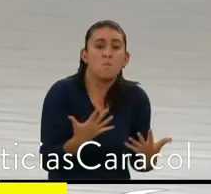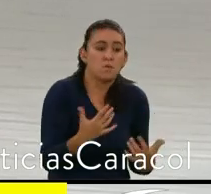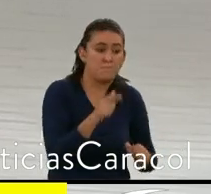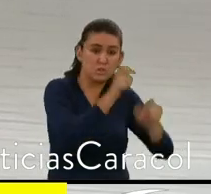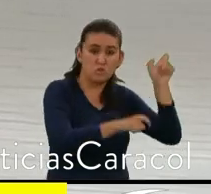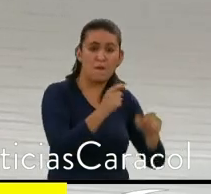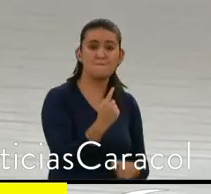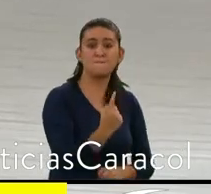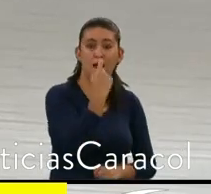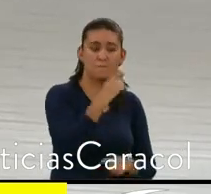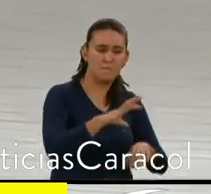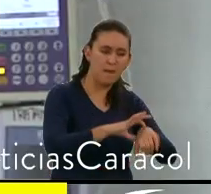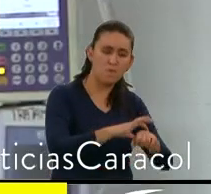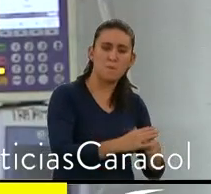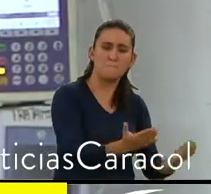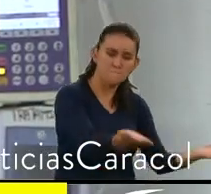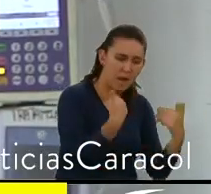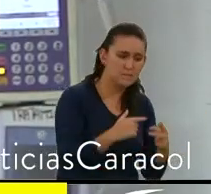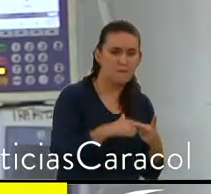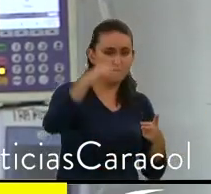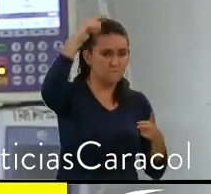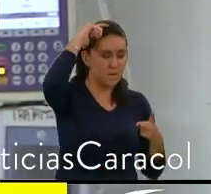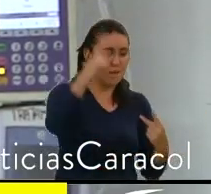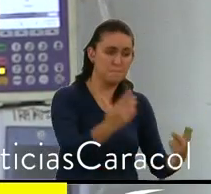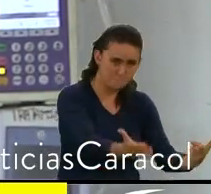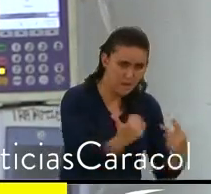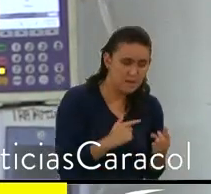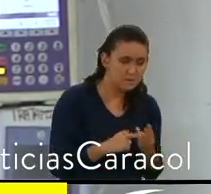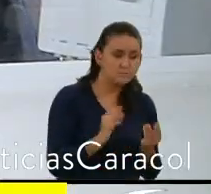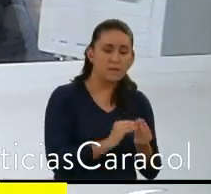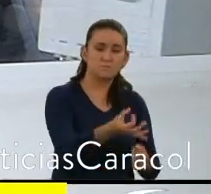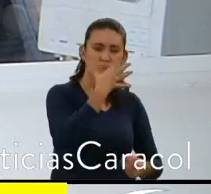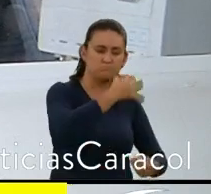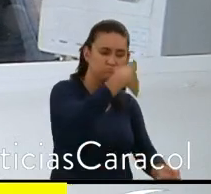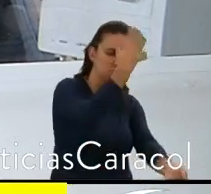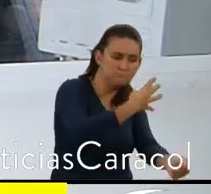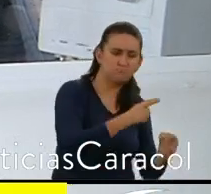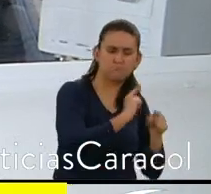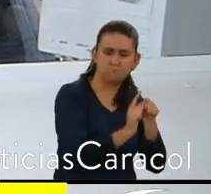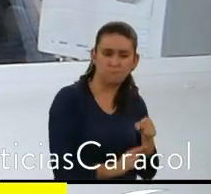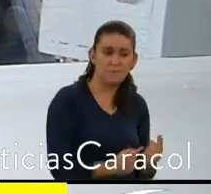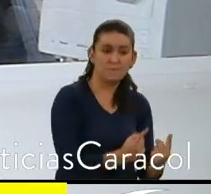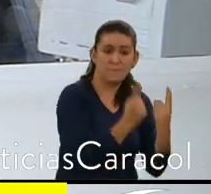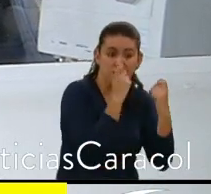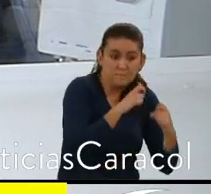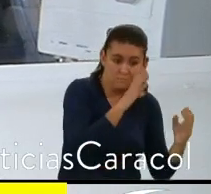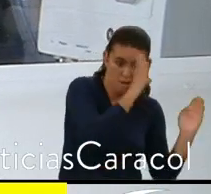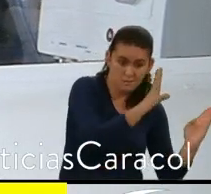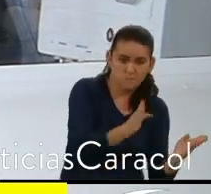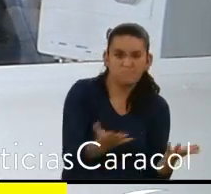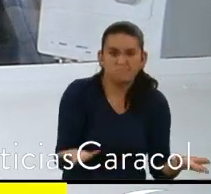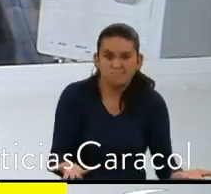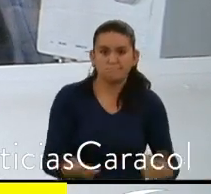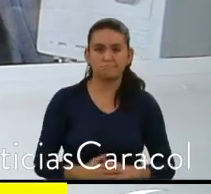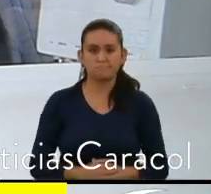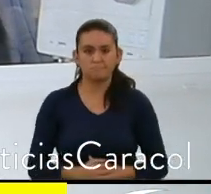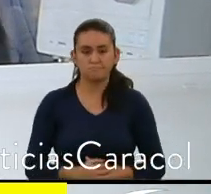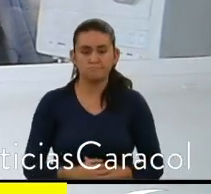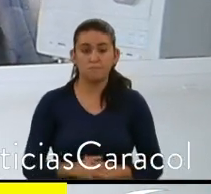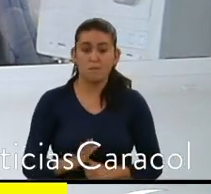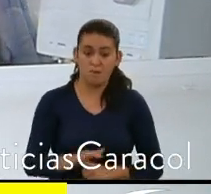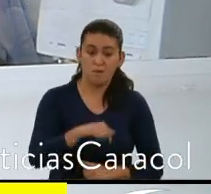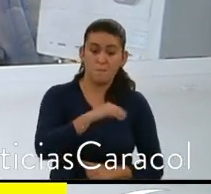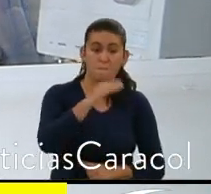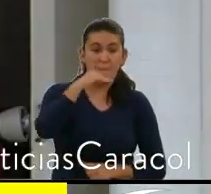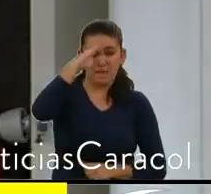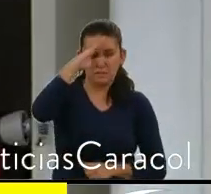humano necesario y de los medicamentos requeridos para tal atención. La ocupación de las unidades de cuidados intensivos en Antioquia está en